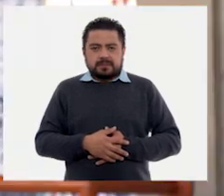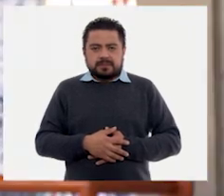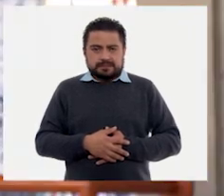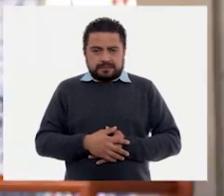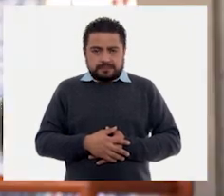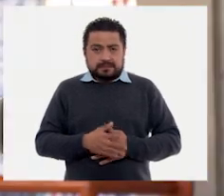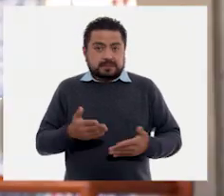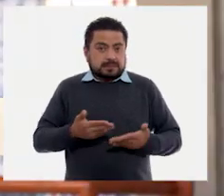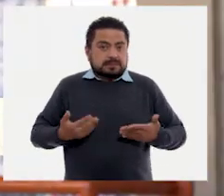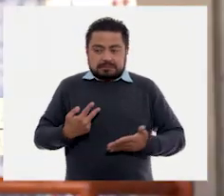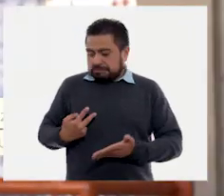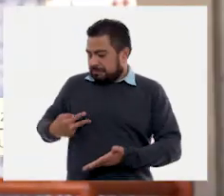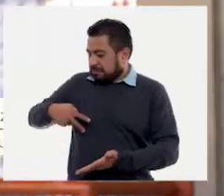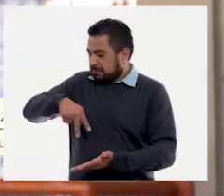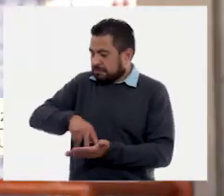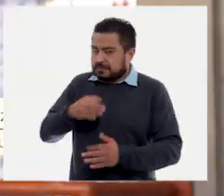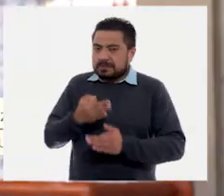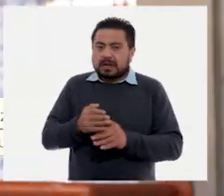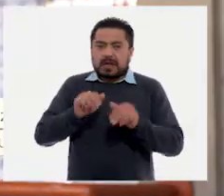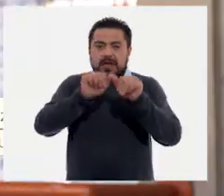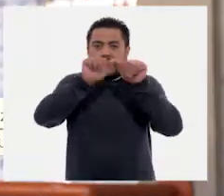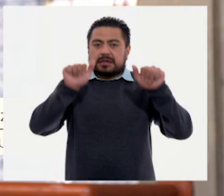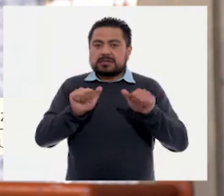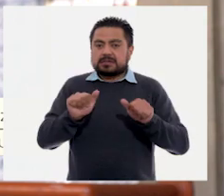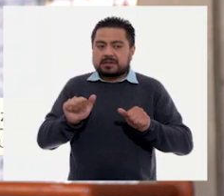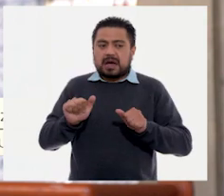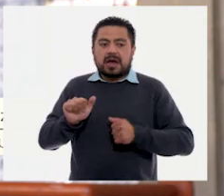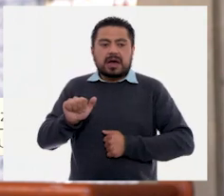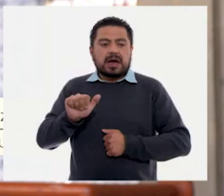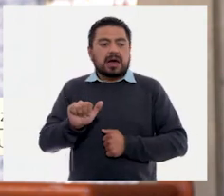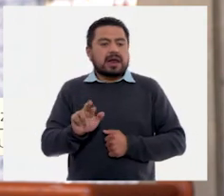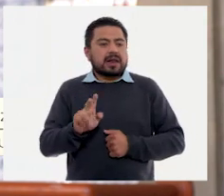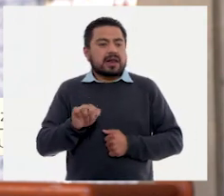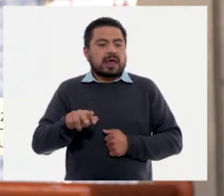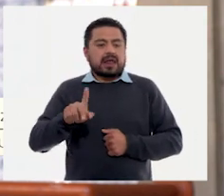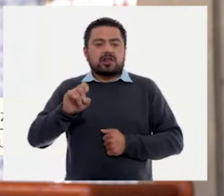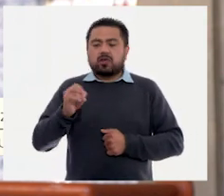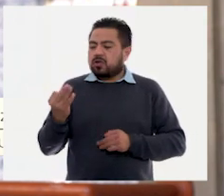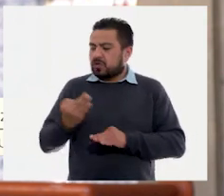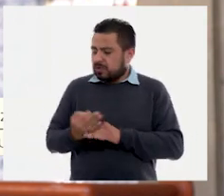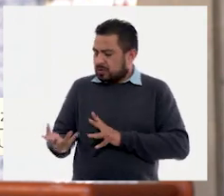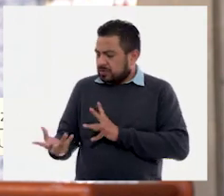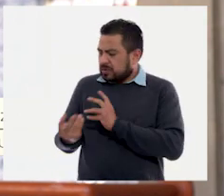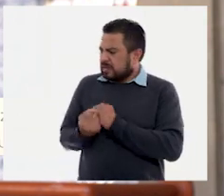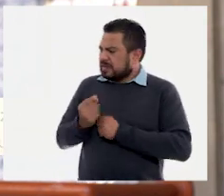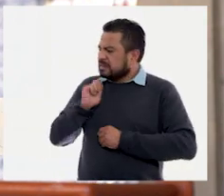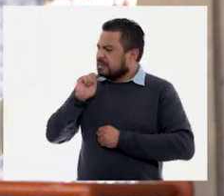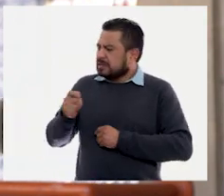Ya estamos aquí con el artista Arnaldo Cohen para hablar del muralismo mexicano y de su